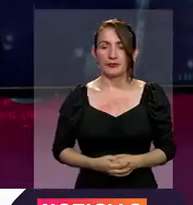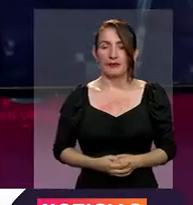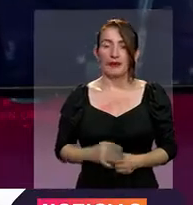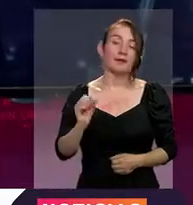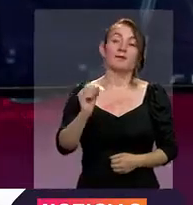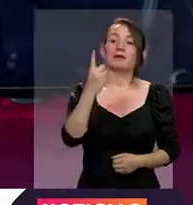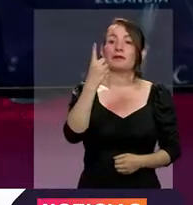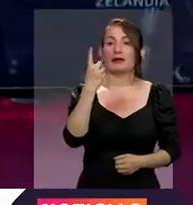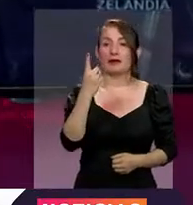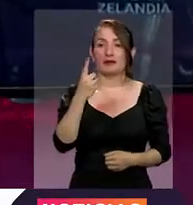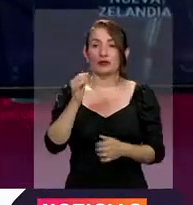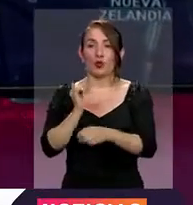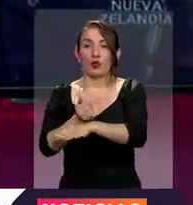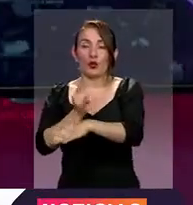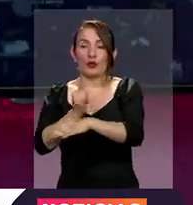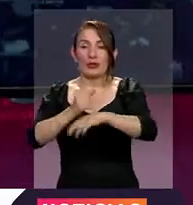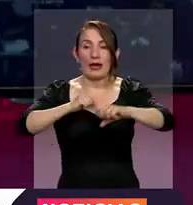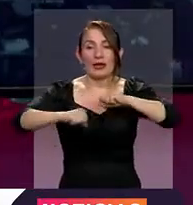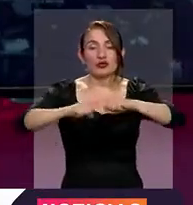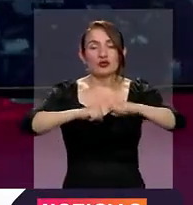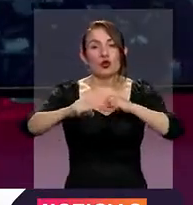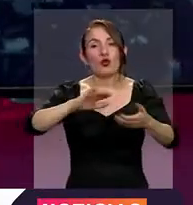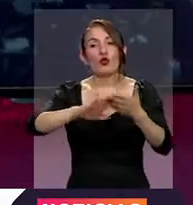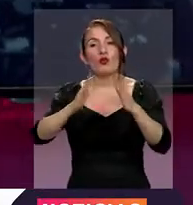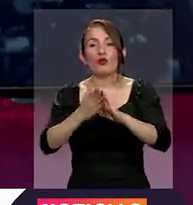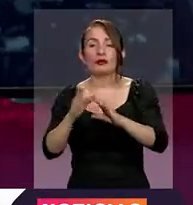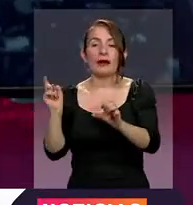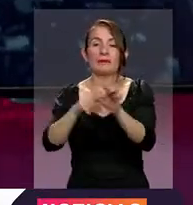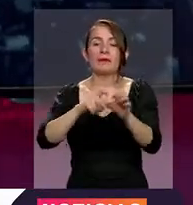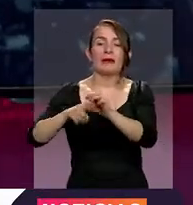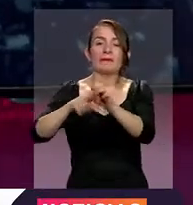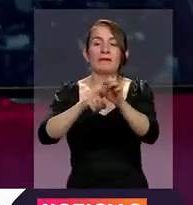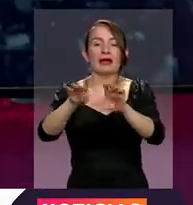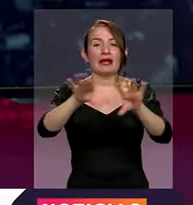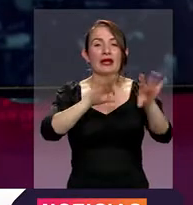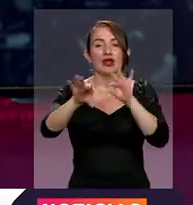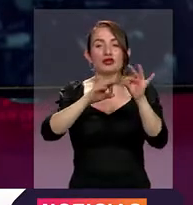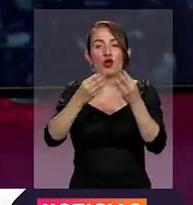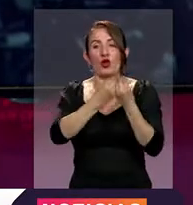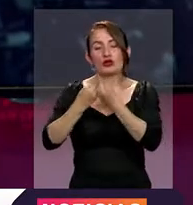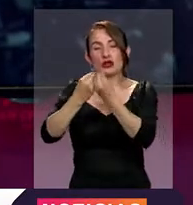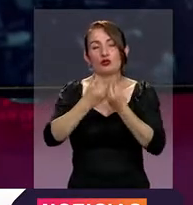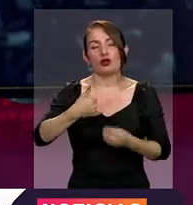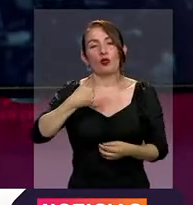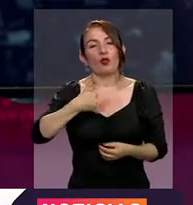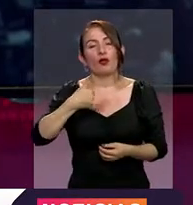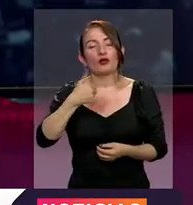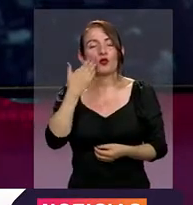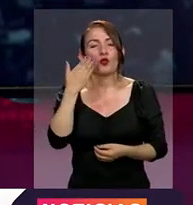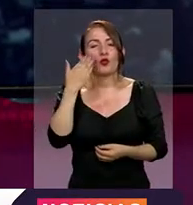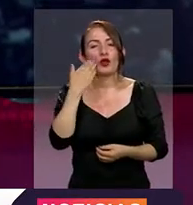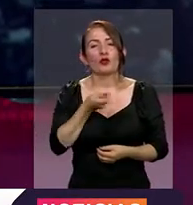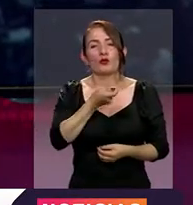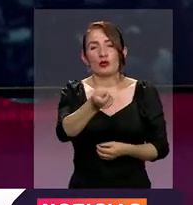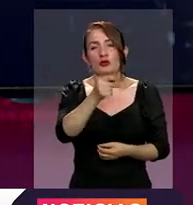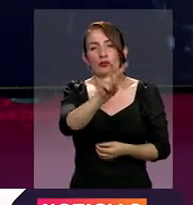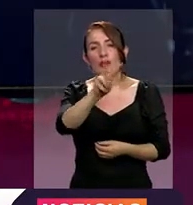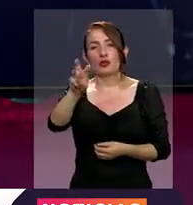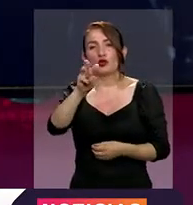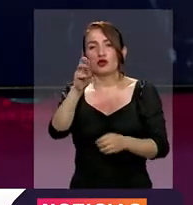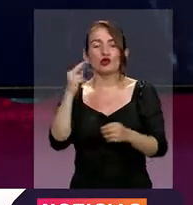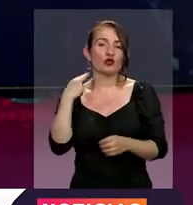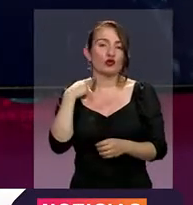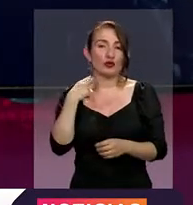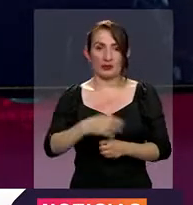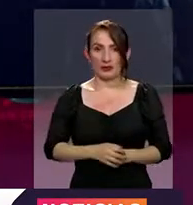Por primera vez, las juntas de acción comunal podrán inscribir aspirantes para las elecciones de consejos de juventud que se realizarán el próximo 28 de